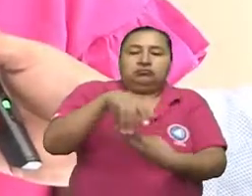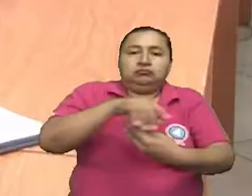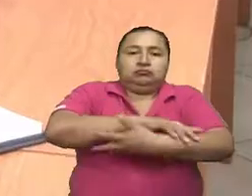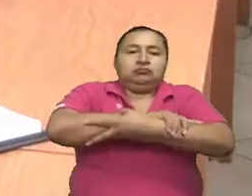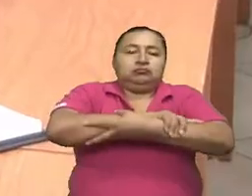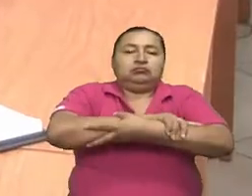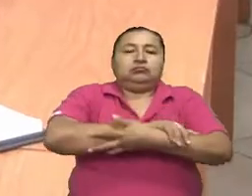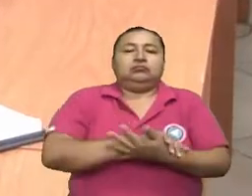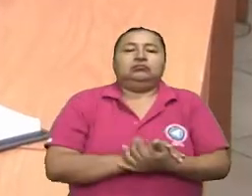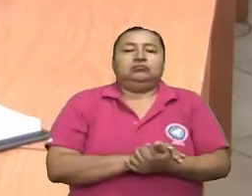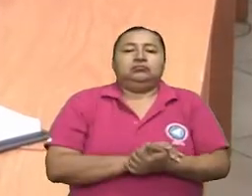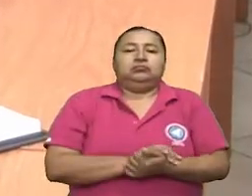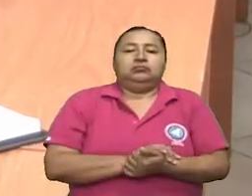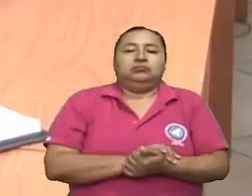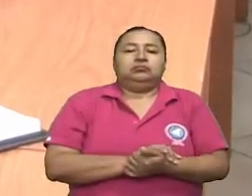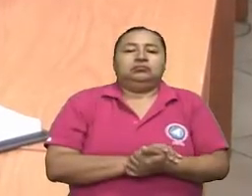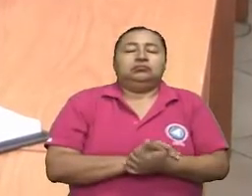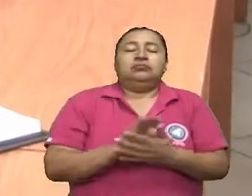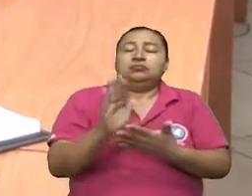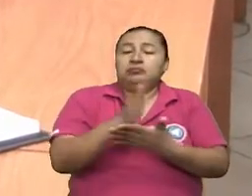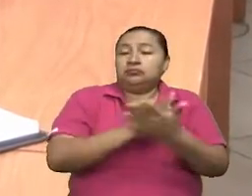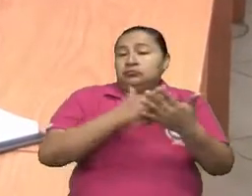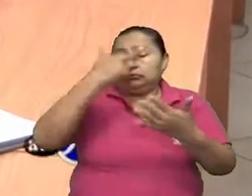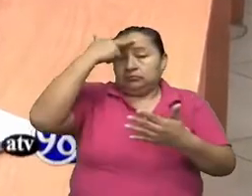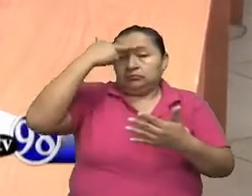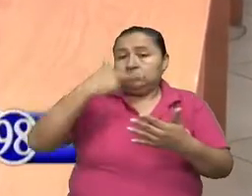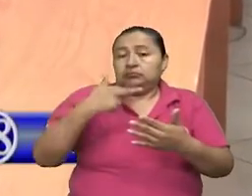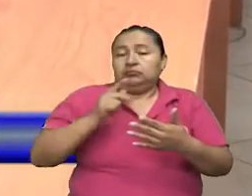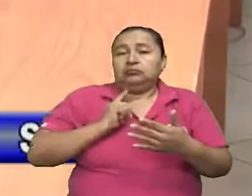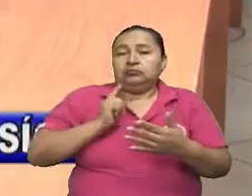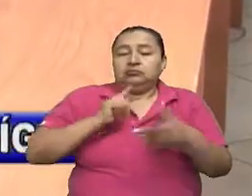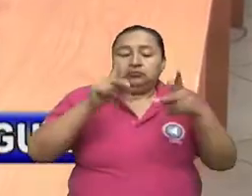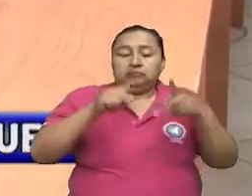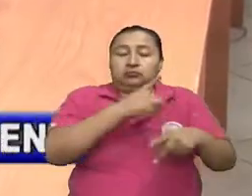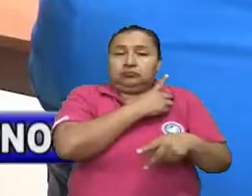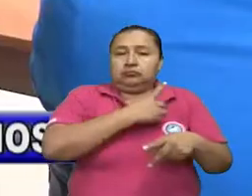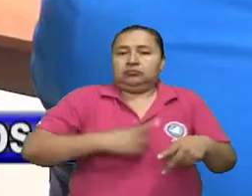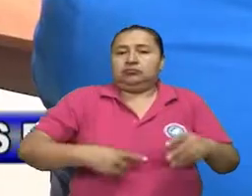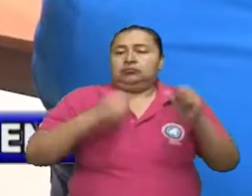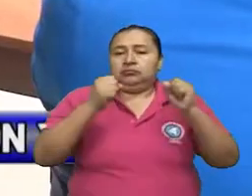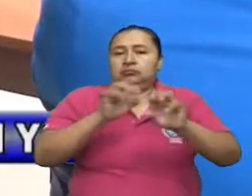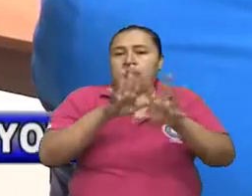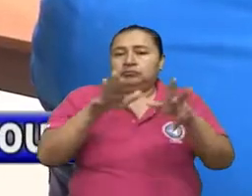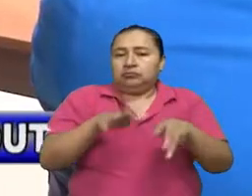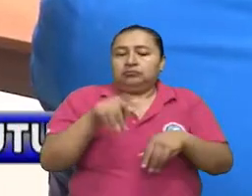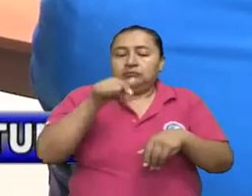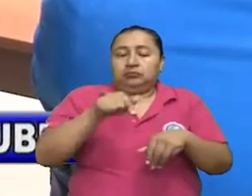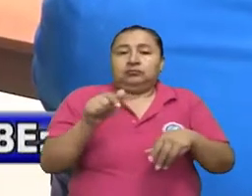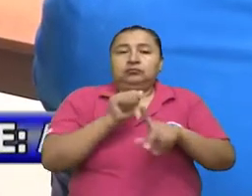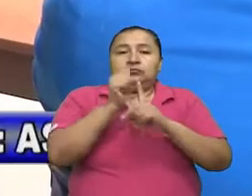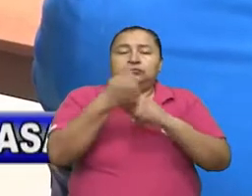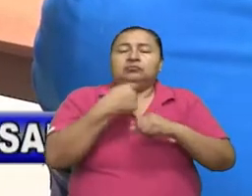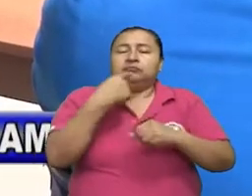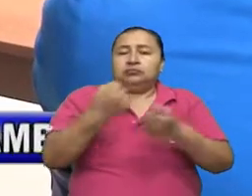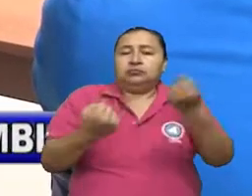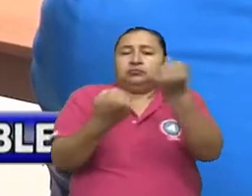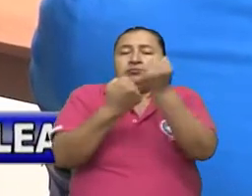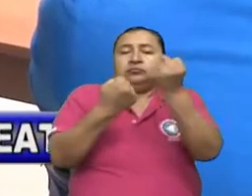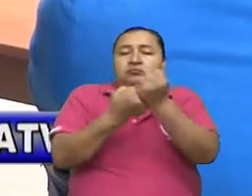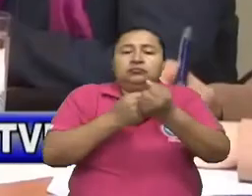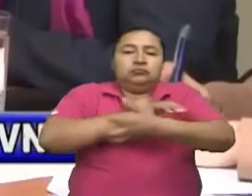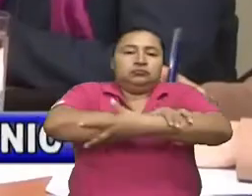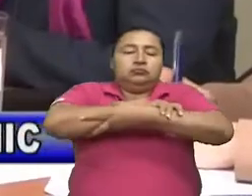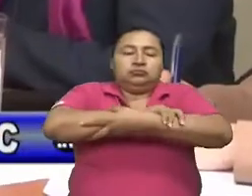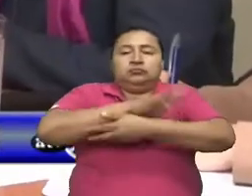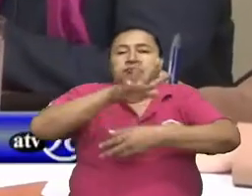amistad. Entre las responsabilidades que tienen nuestras legisladoras y legisladores, destaca el fortalecimiento de lazos de amistad